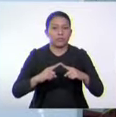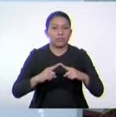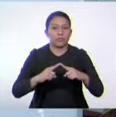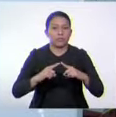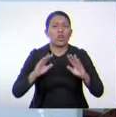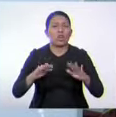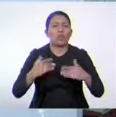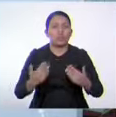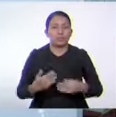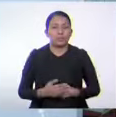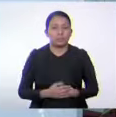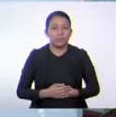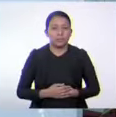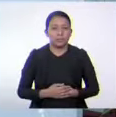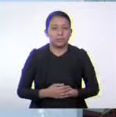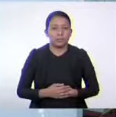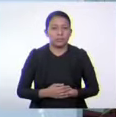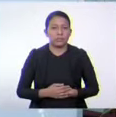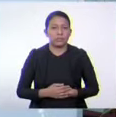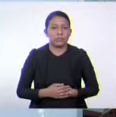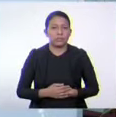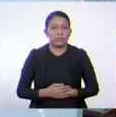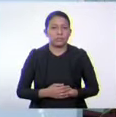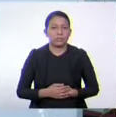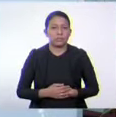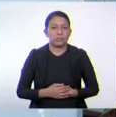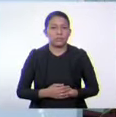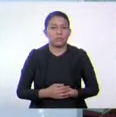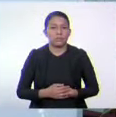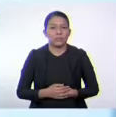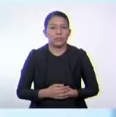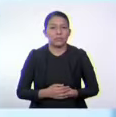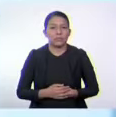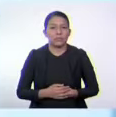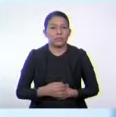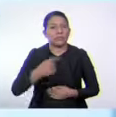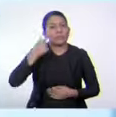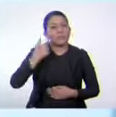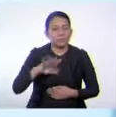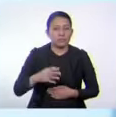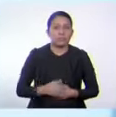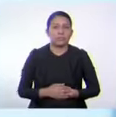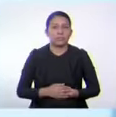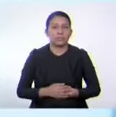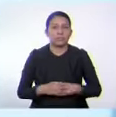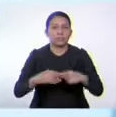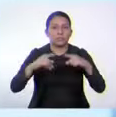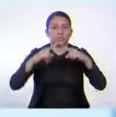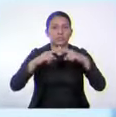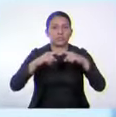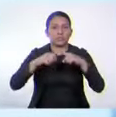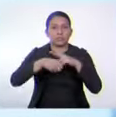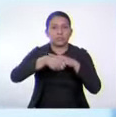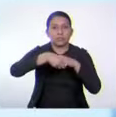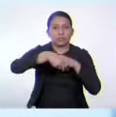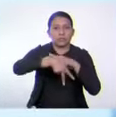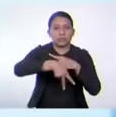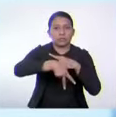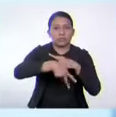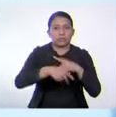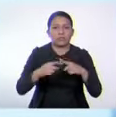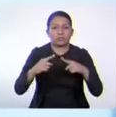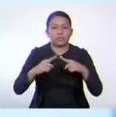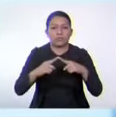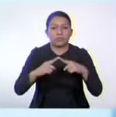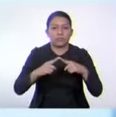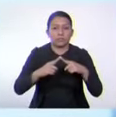serían esos 2 enlaces? Aquí tendríamos 3 enlaces invisibles y aquí tenemos 2 enlaces